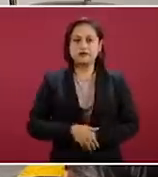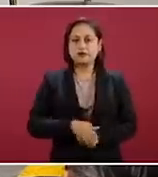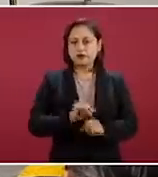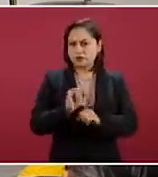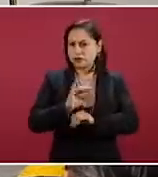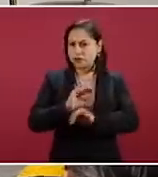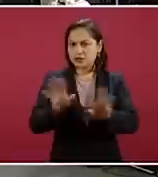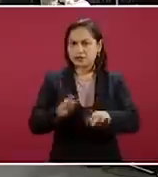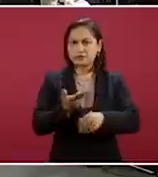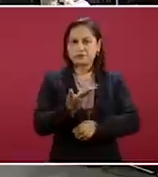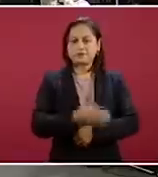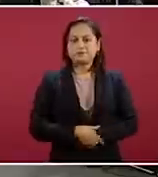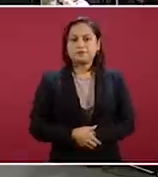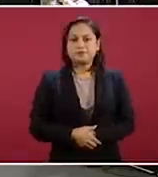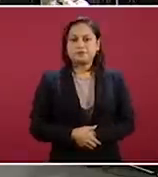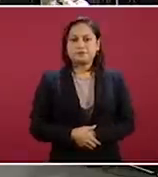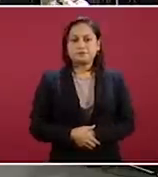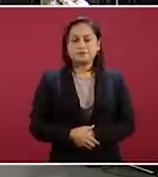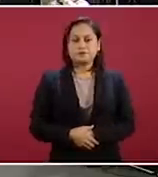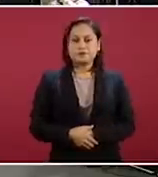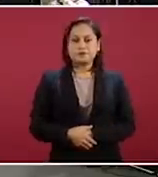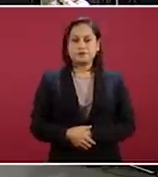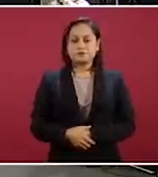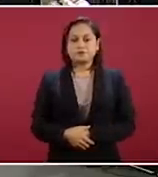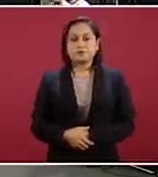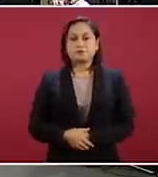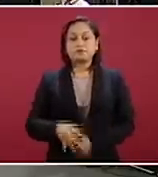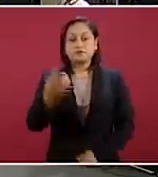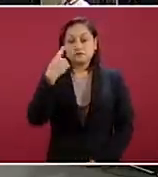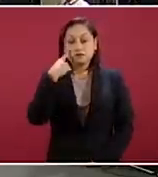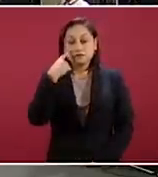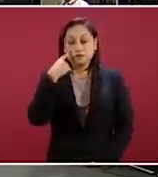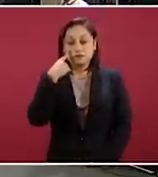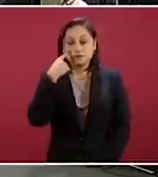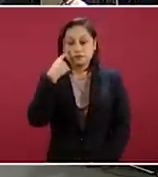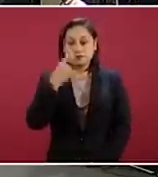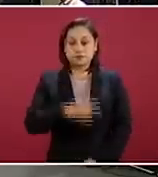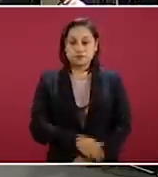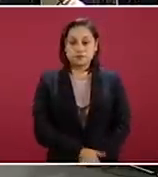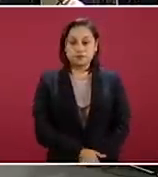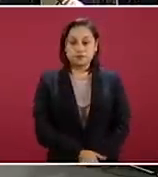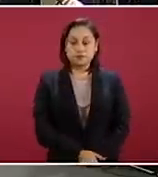Gracias. Señor presidente. Bueno, mira, son